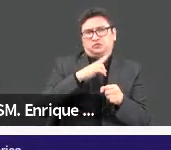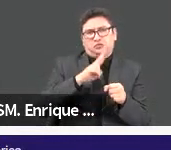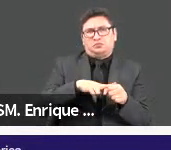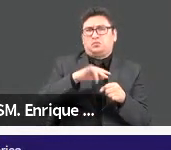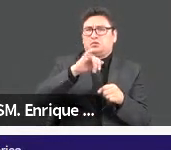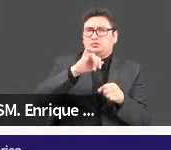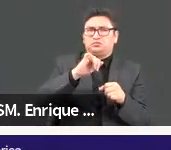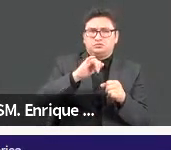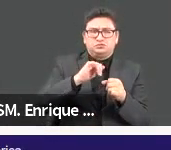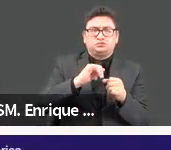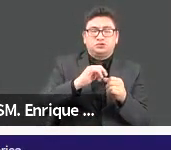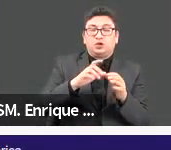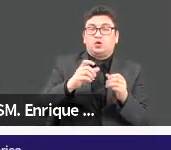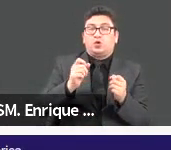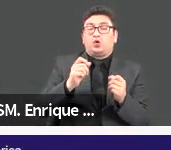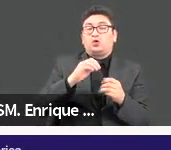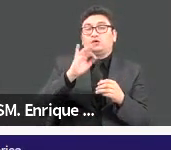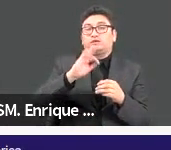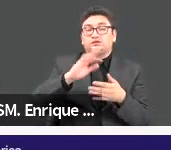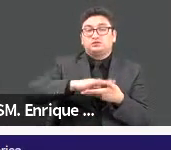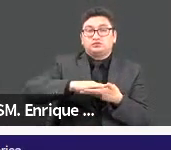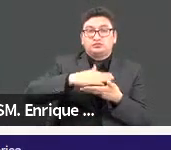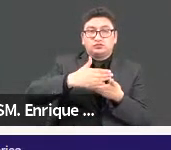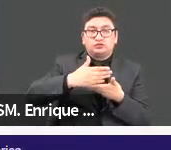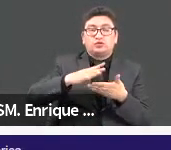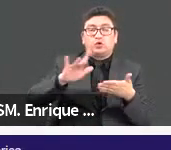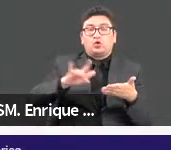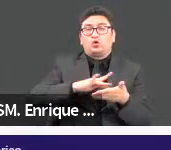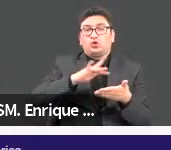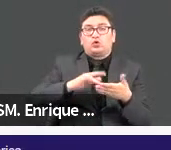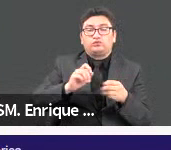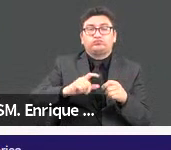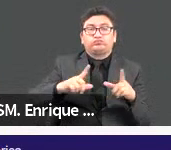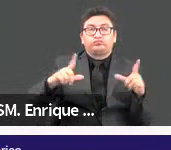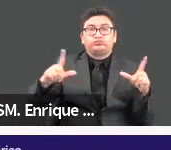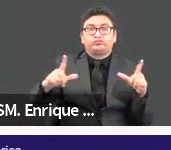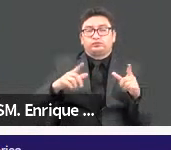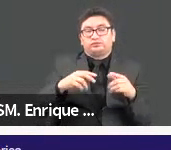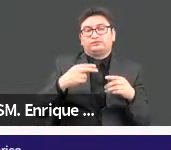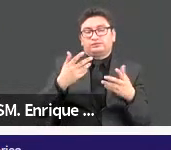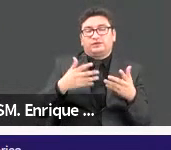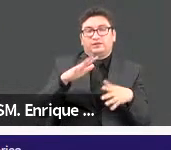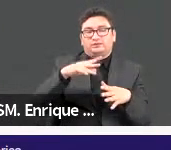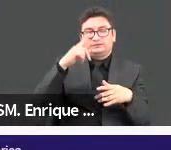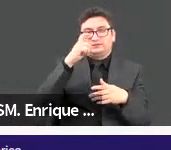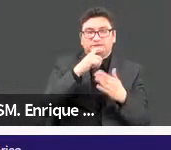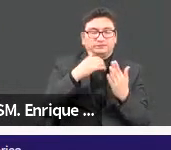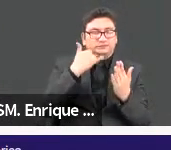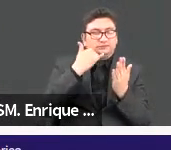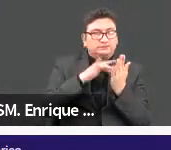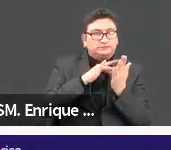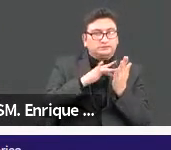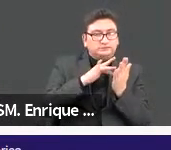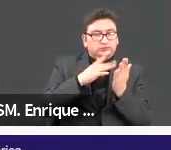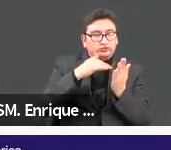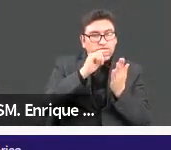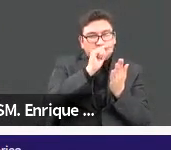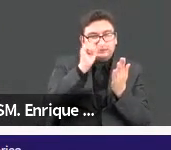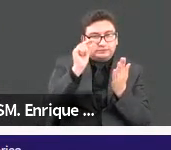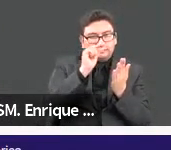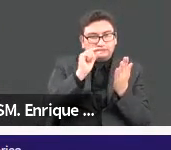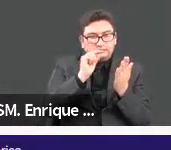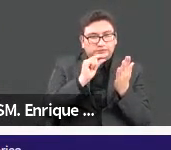aparato más grande, precisamente por tanta información que se tiene, también es un poquito complicado ahí ubicar todos